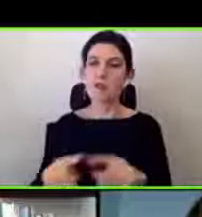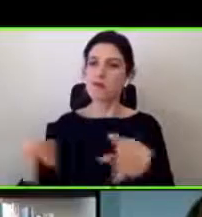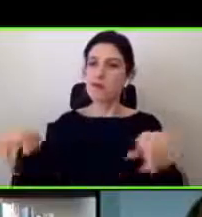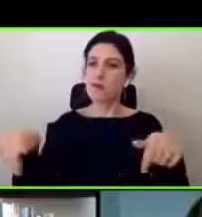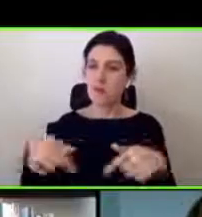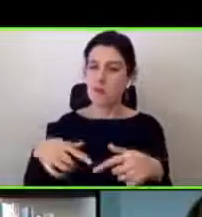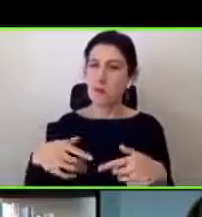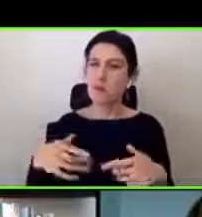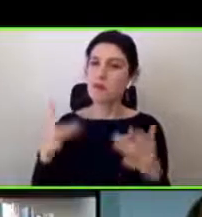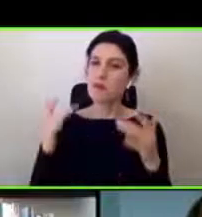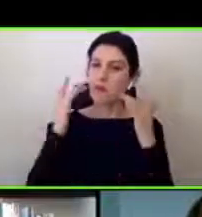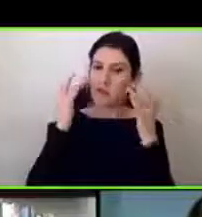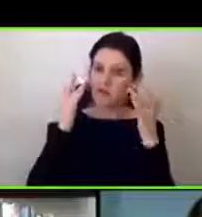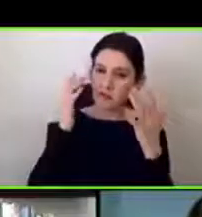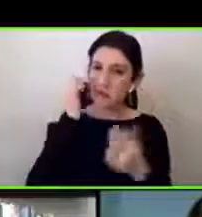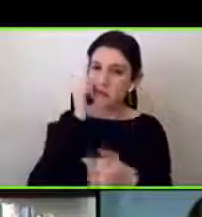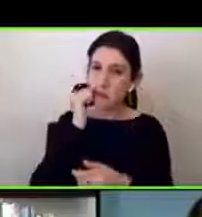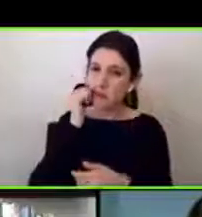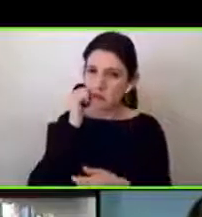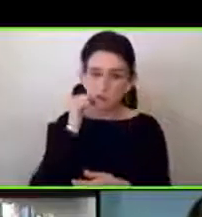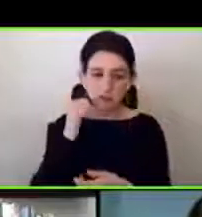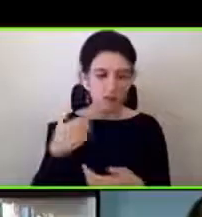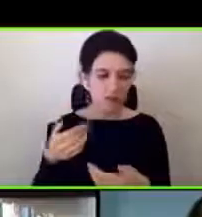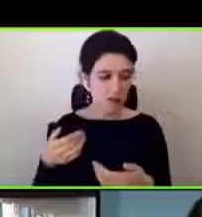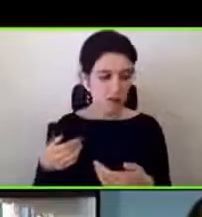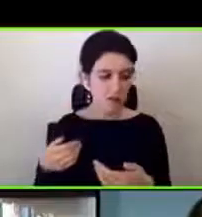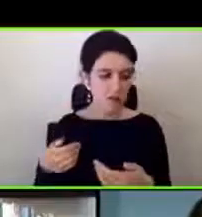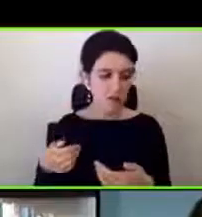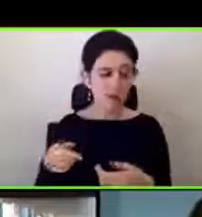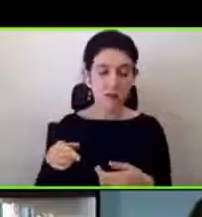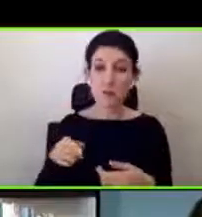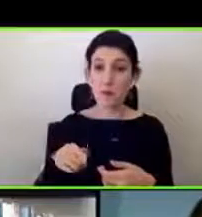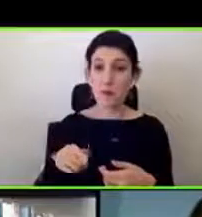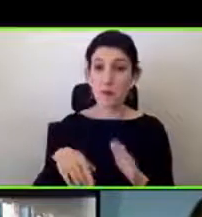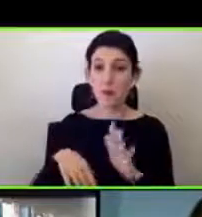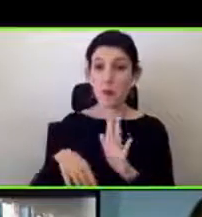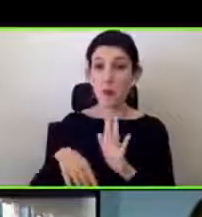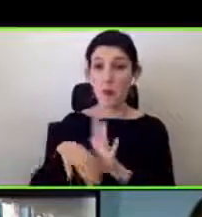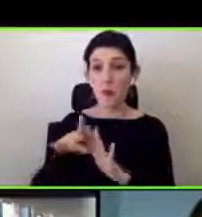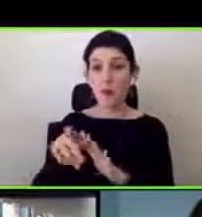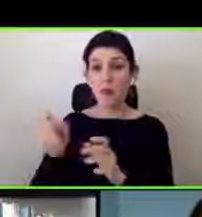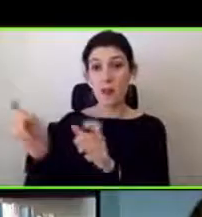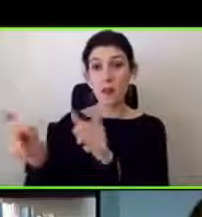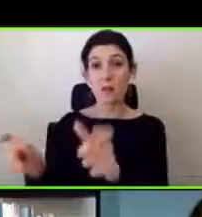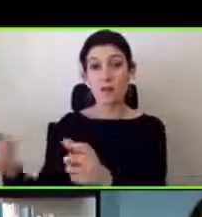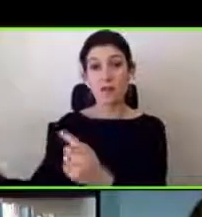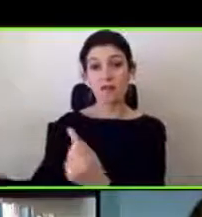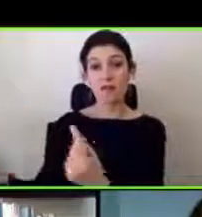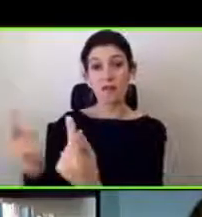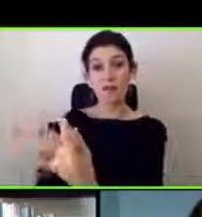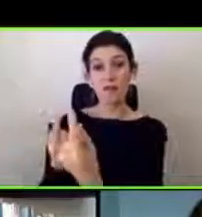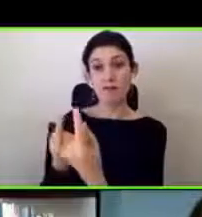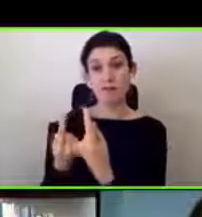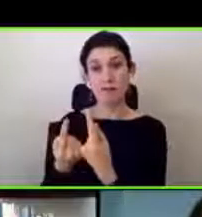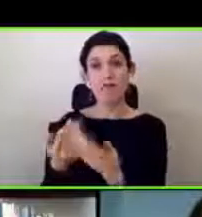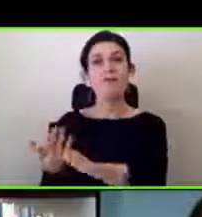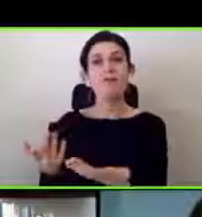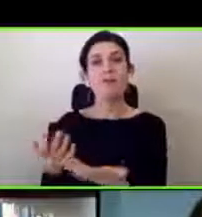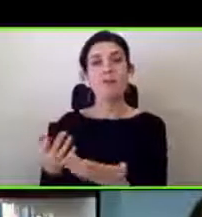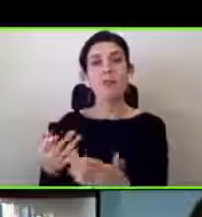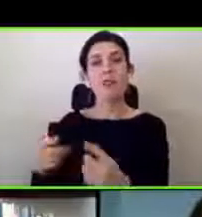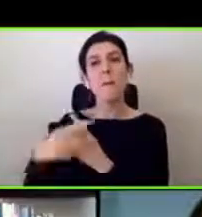acogedor, ameno, y la mayoría de los estudiantes que se acercaban eran estudiantes de enseñanza media, por ejemplo,